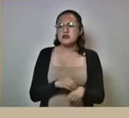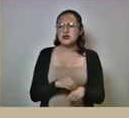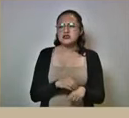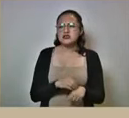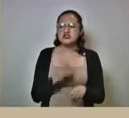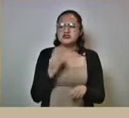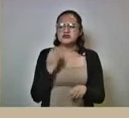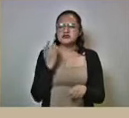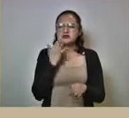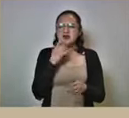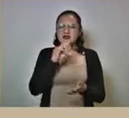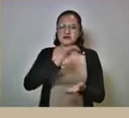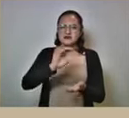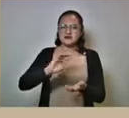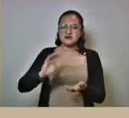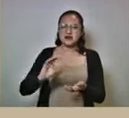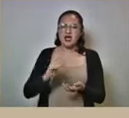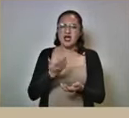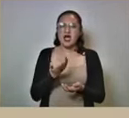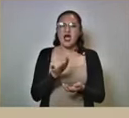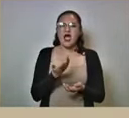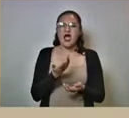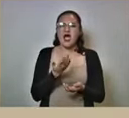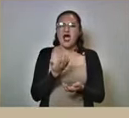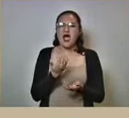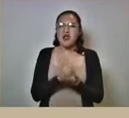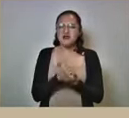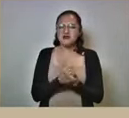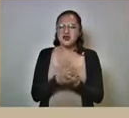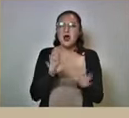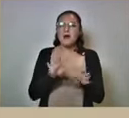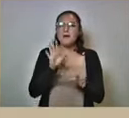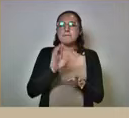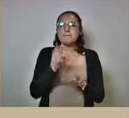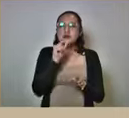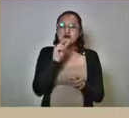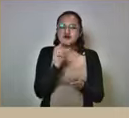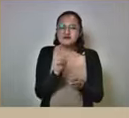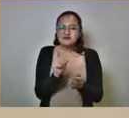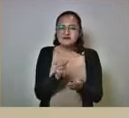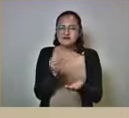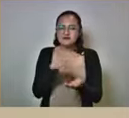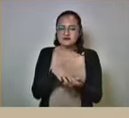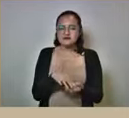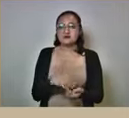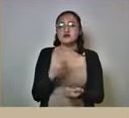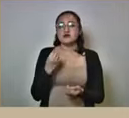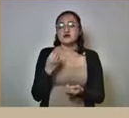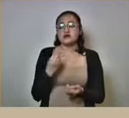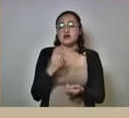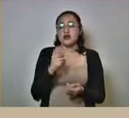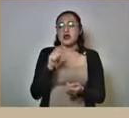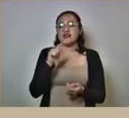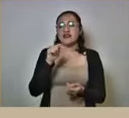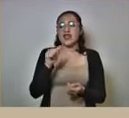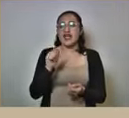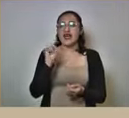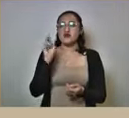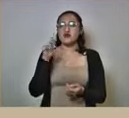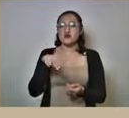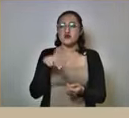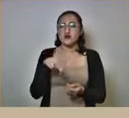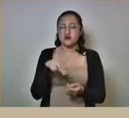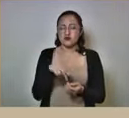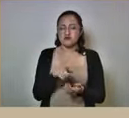saborizante para el arroz, ese tipo de Nor Suiza. Lleva muchas latas de atún, más de 10 o 10, cuando